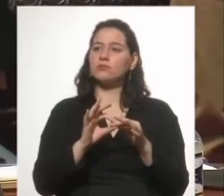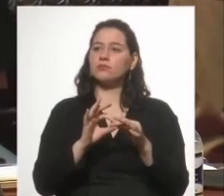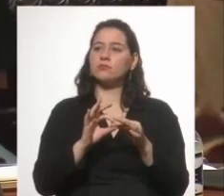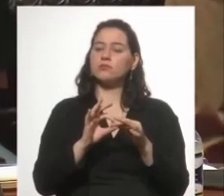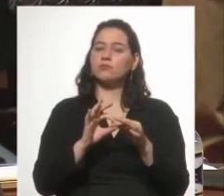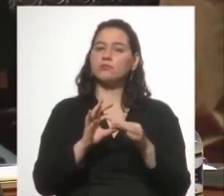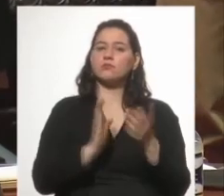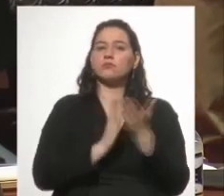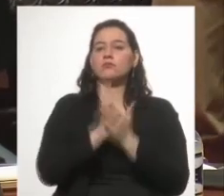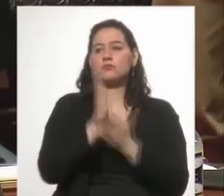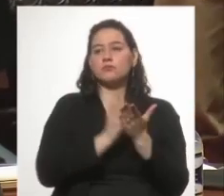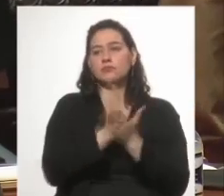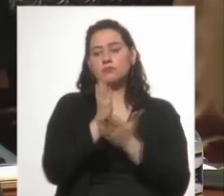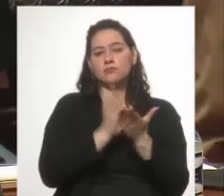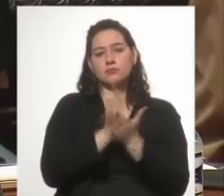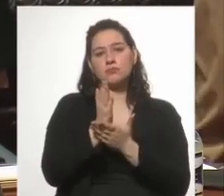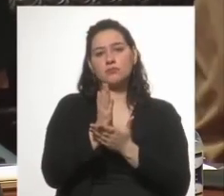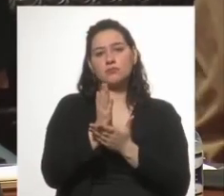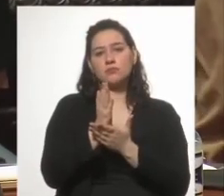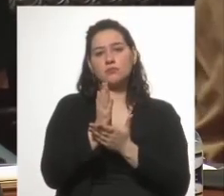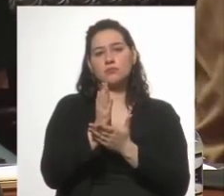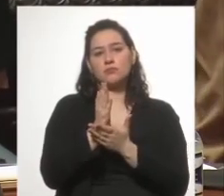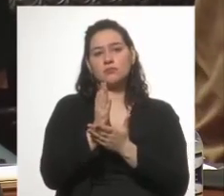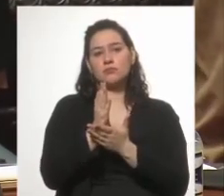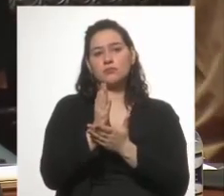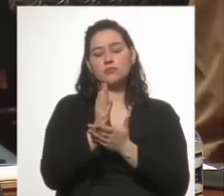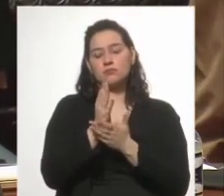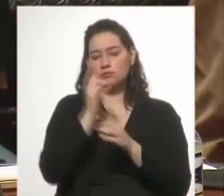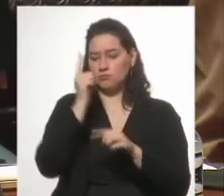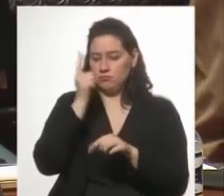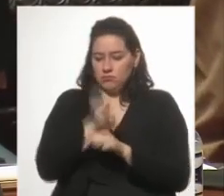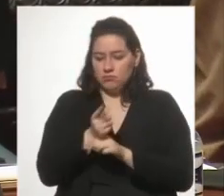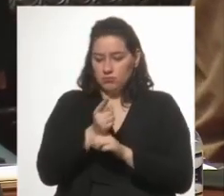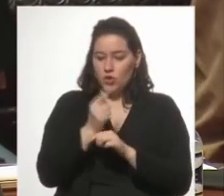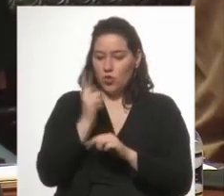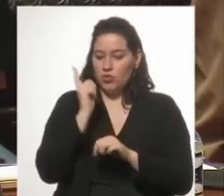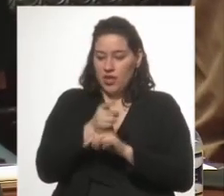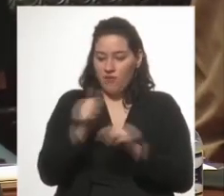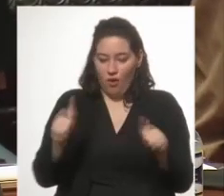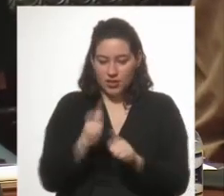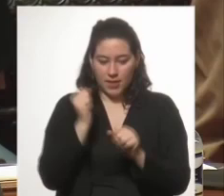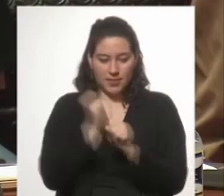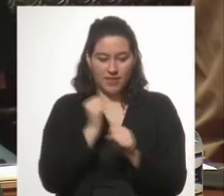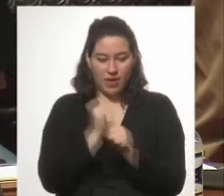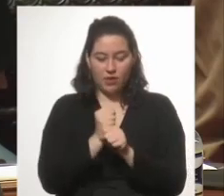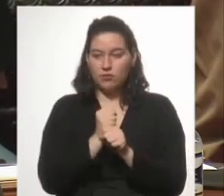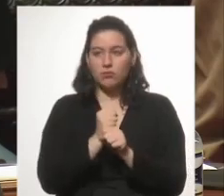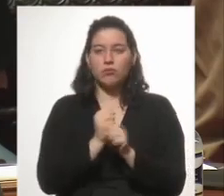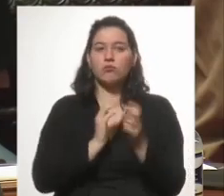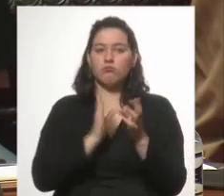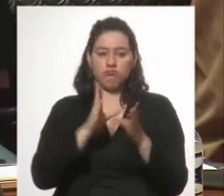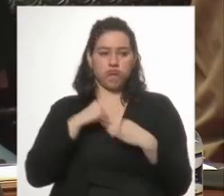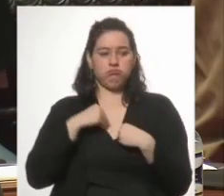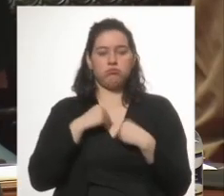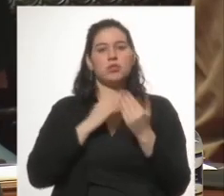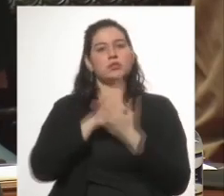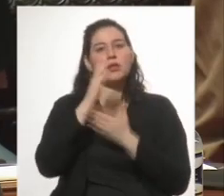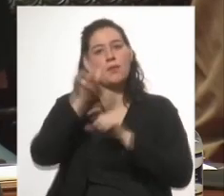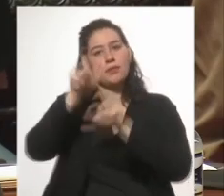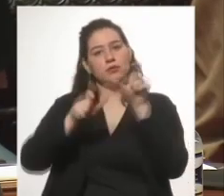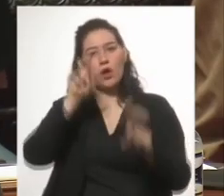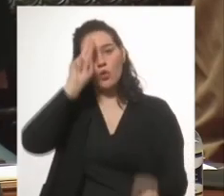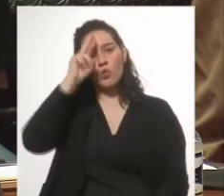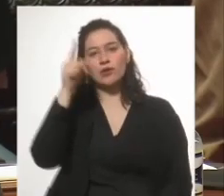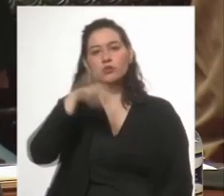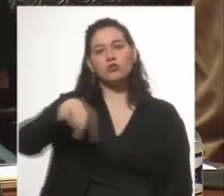y de acuerdo a los deberes inherentes a mi cargo. Lo dije también con la convicción de que el pueblo uruguayo